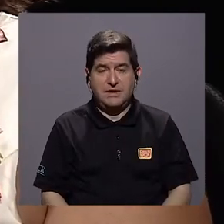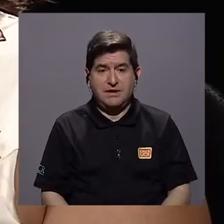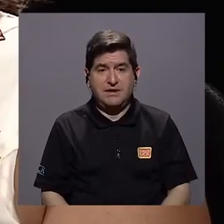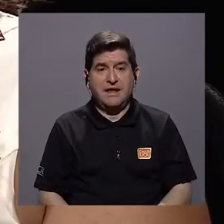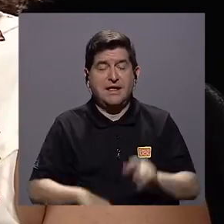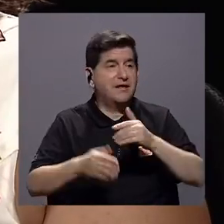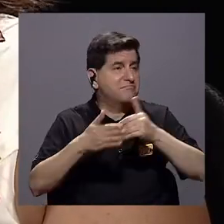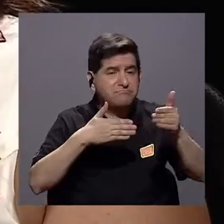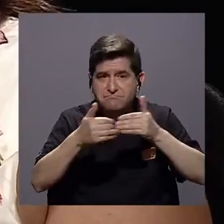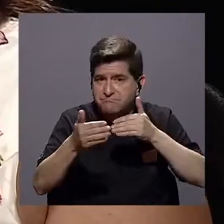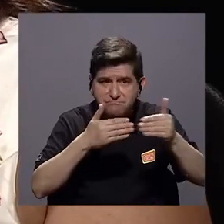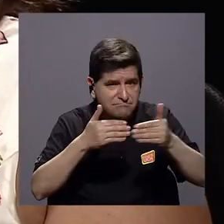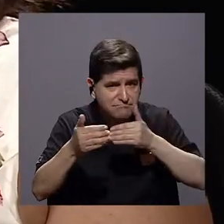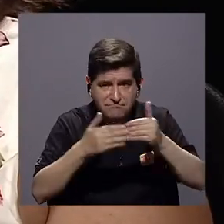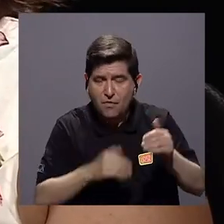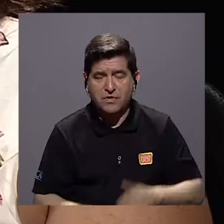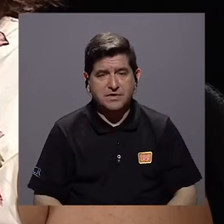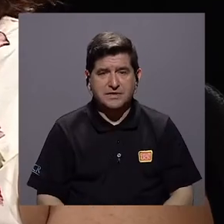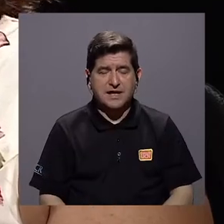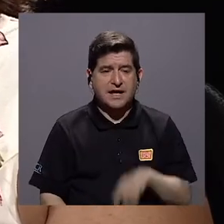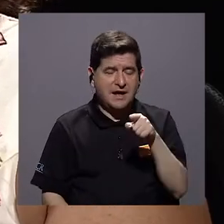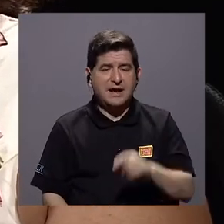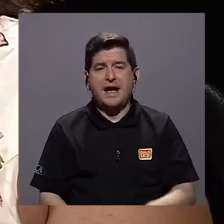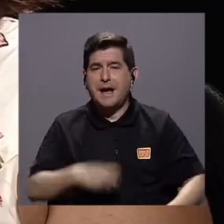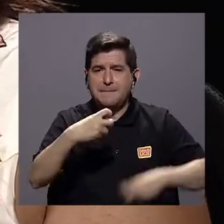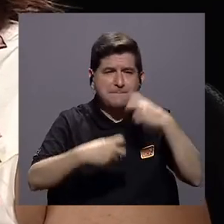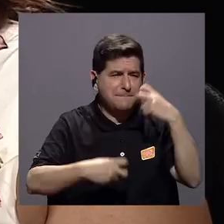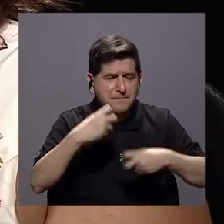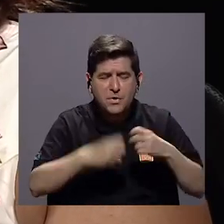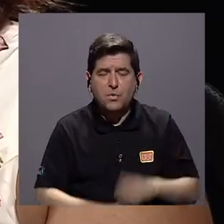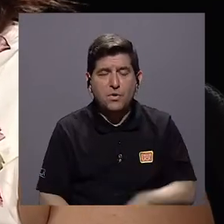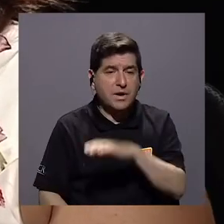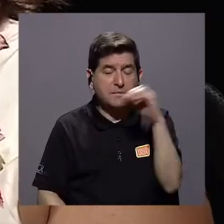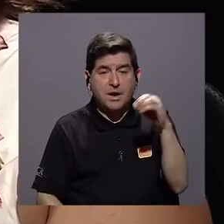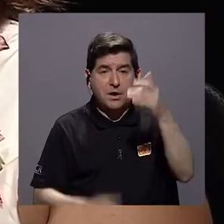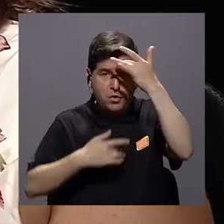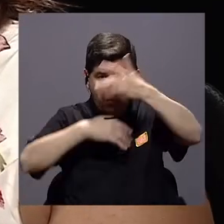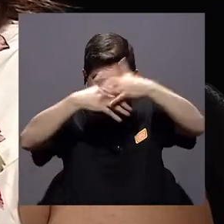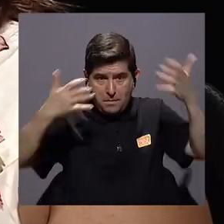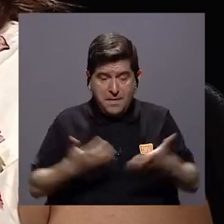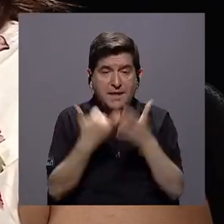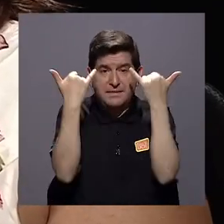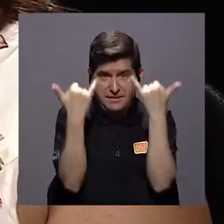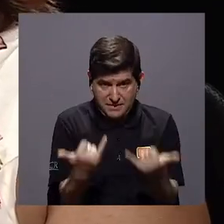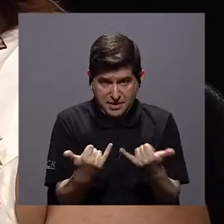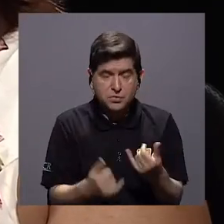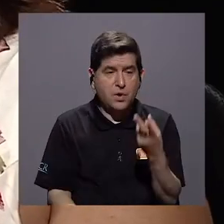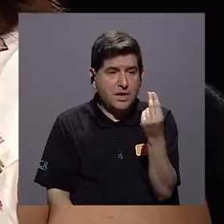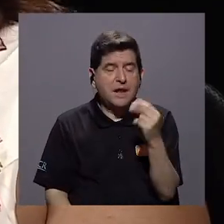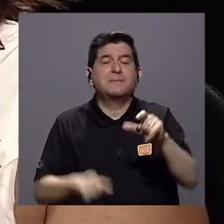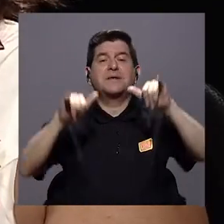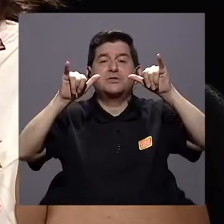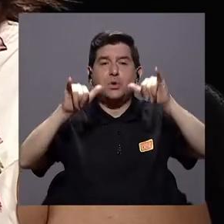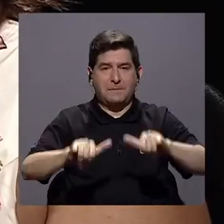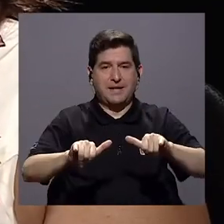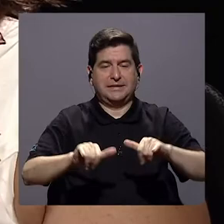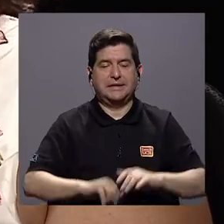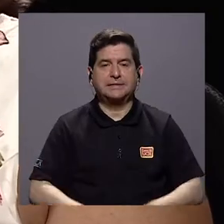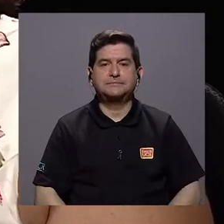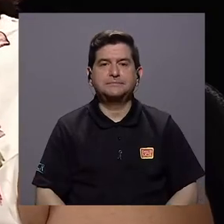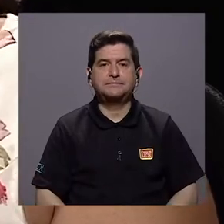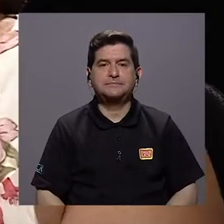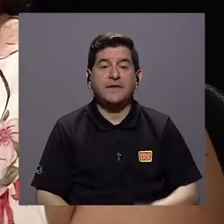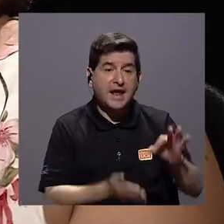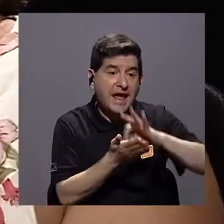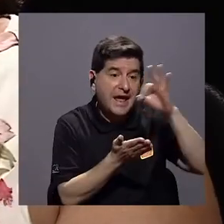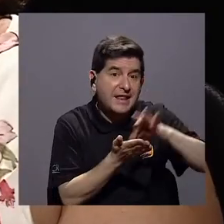de que independientemente de cualquier catástrofe o pandemia como la que estamos viviendo actualmente, el precio se mantiene.